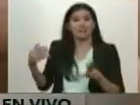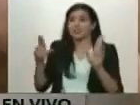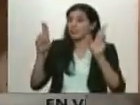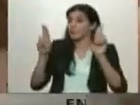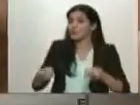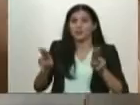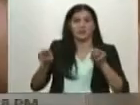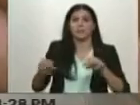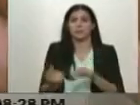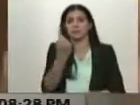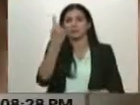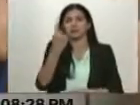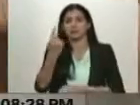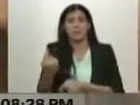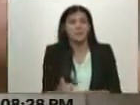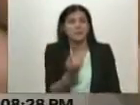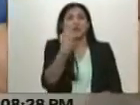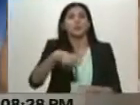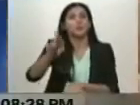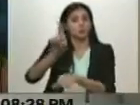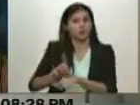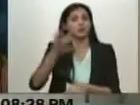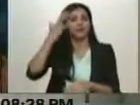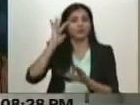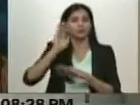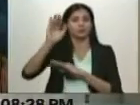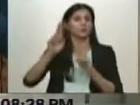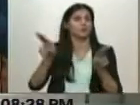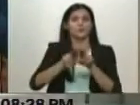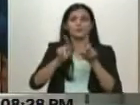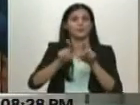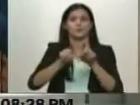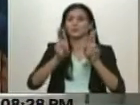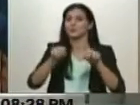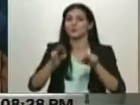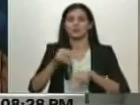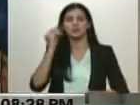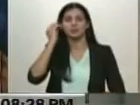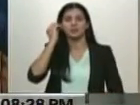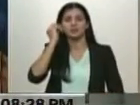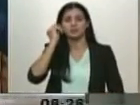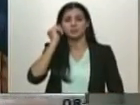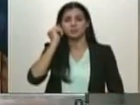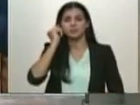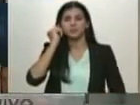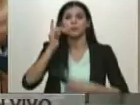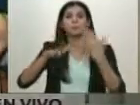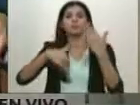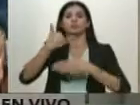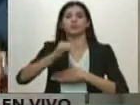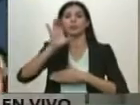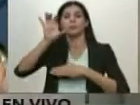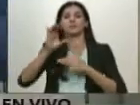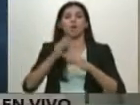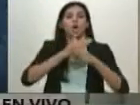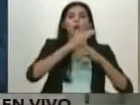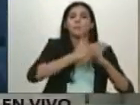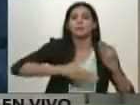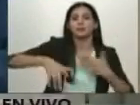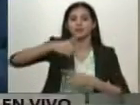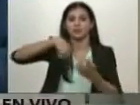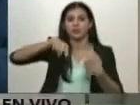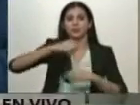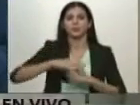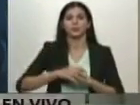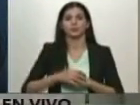vivirá en siglos en esta tierra venezolana. Aquí surgió el proyecto de país compartido y aquí el